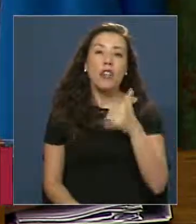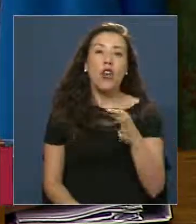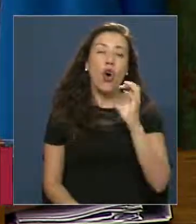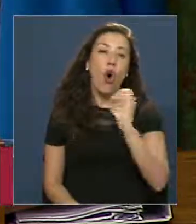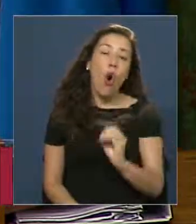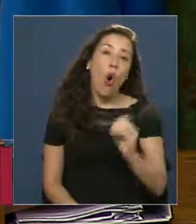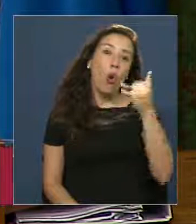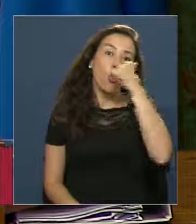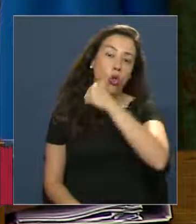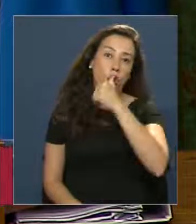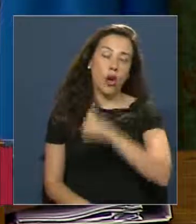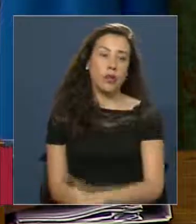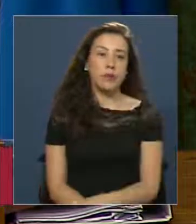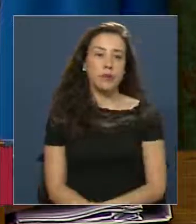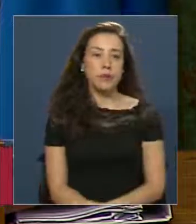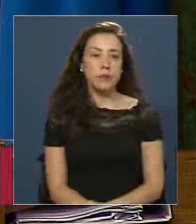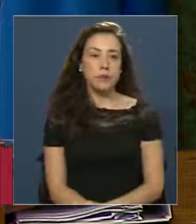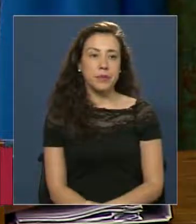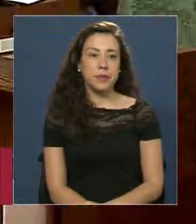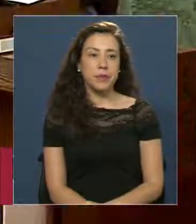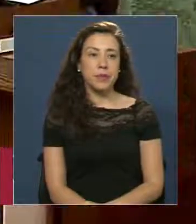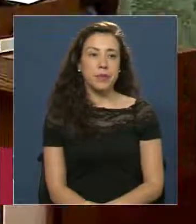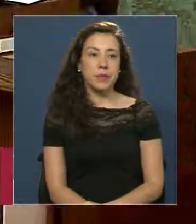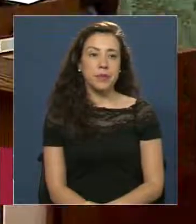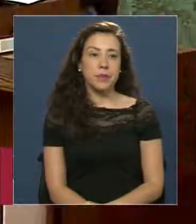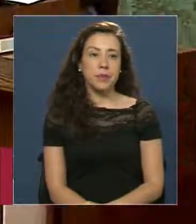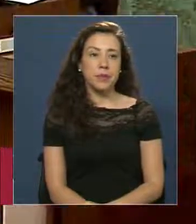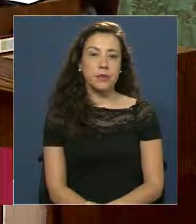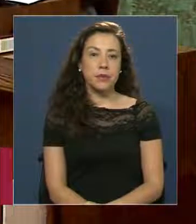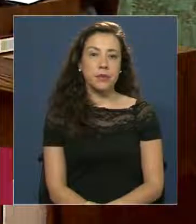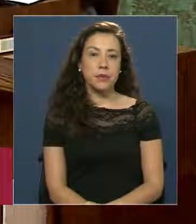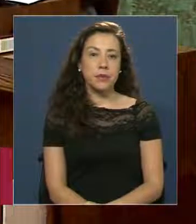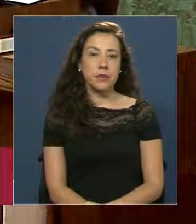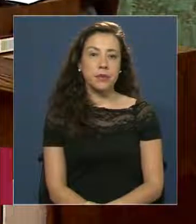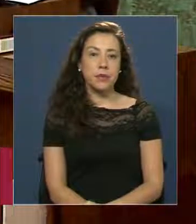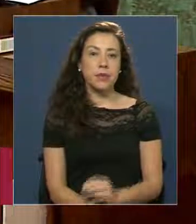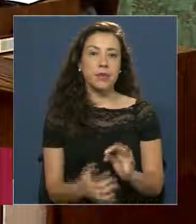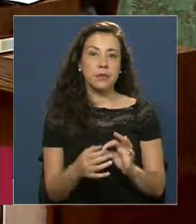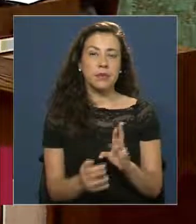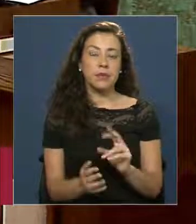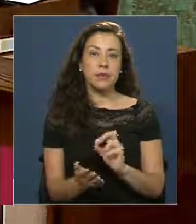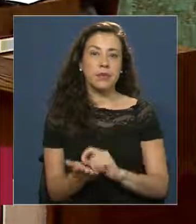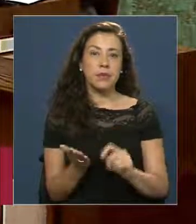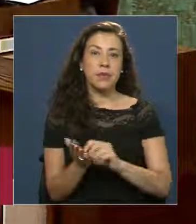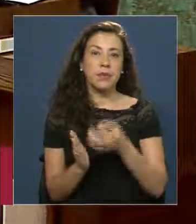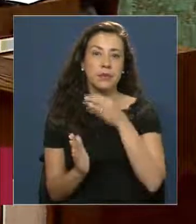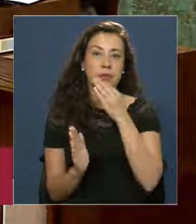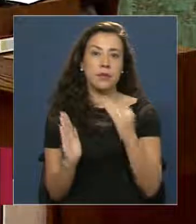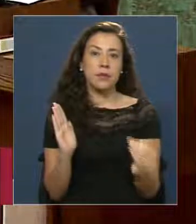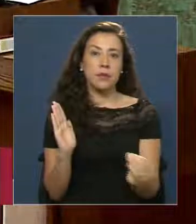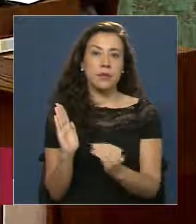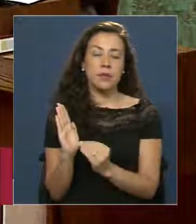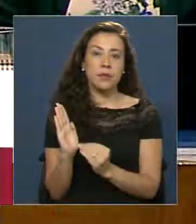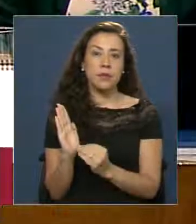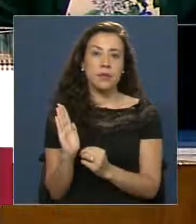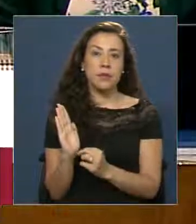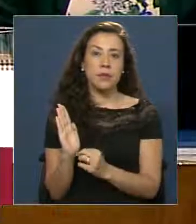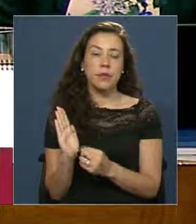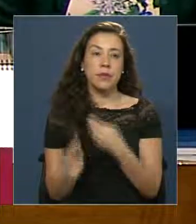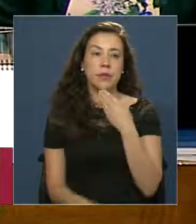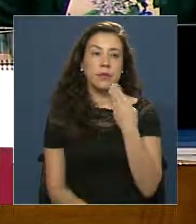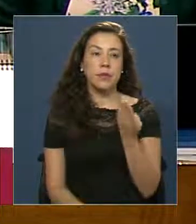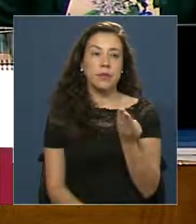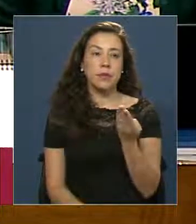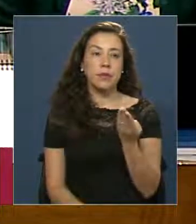o drogas. Eso es, presidente. Muchas gracias, señor prosecretario. Para hablar a favor, le ofrezco la palabra a